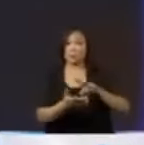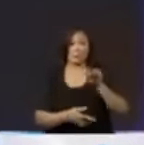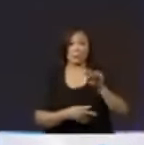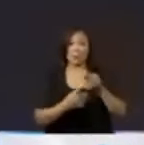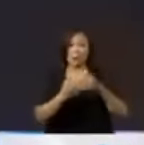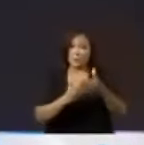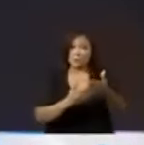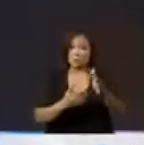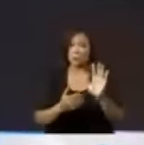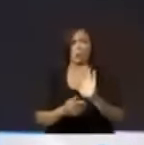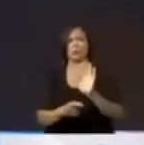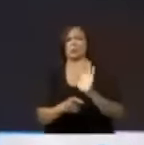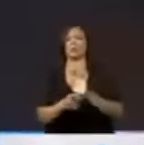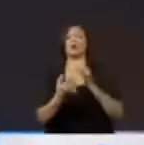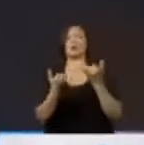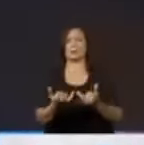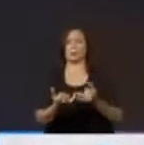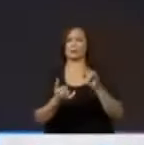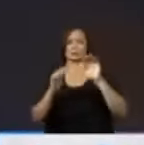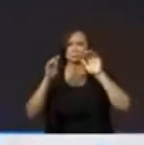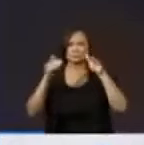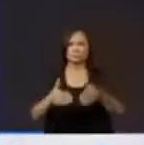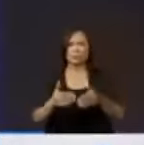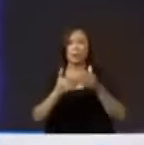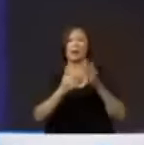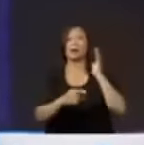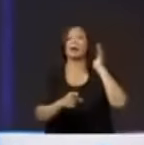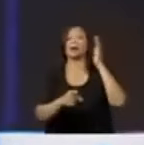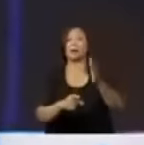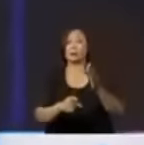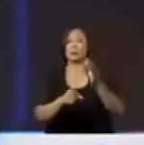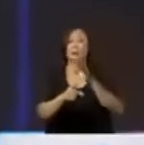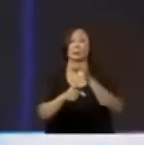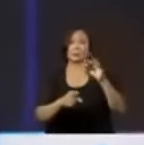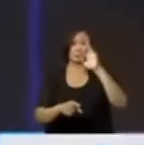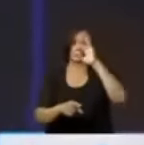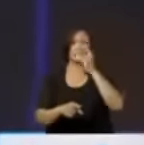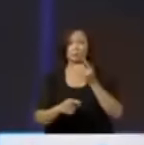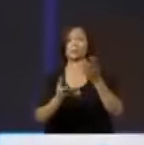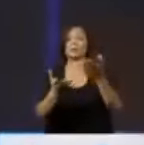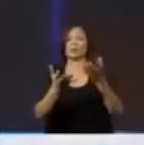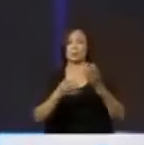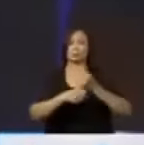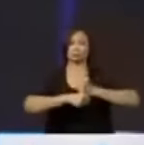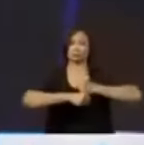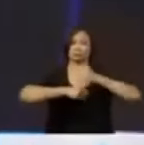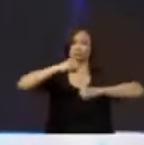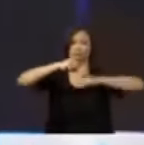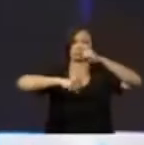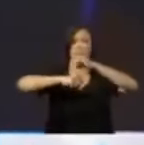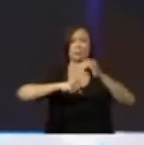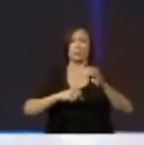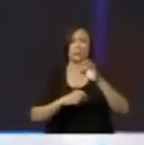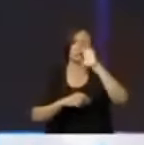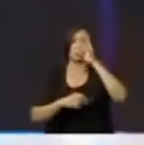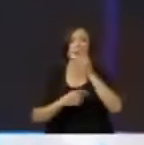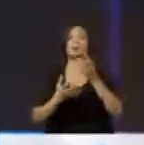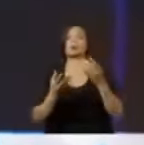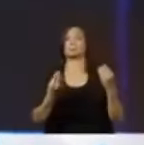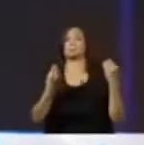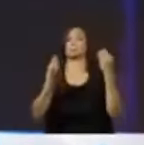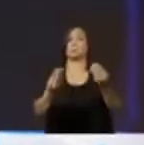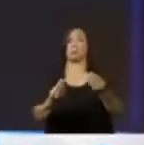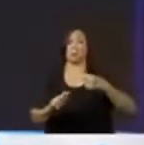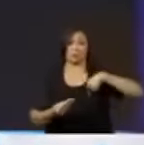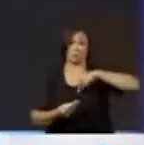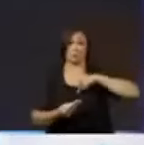2020. Ahora sí tenemos que enfocarnos hacia el futuro, el país que queremos construir, el país que le queremos dejar a